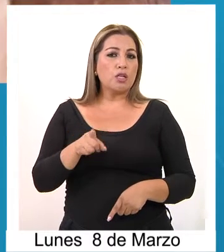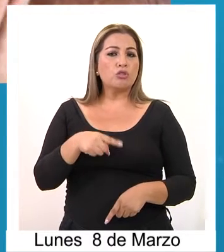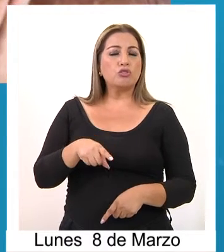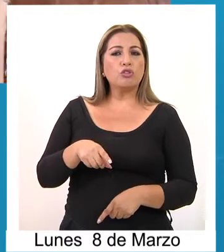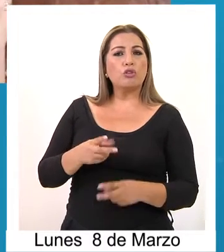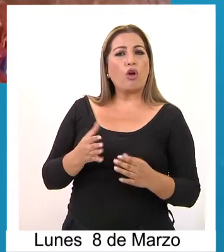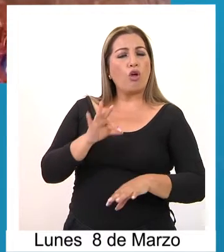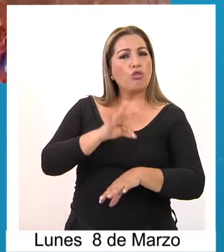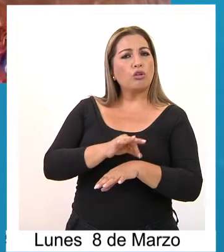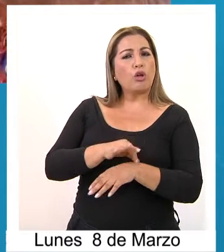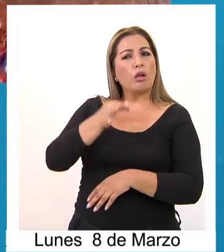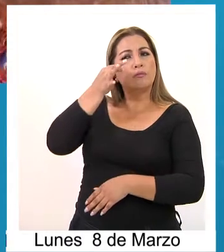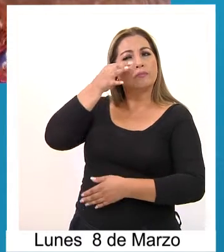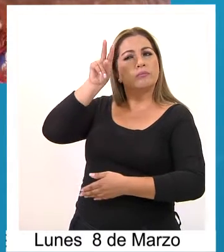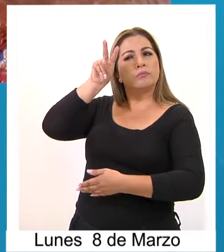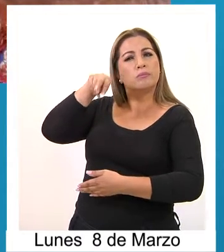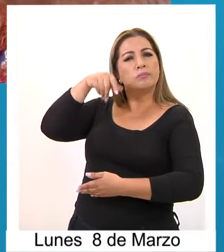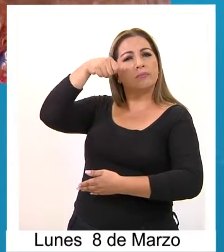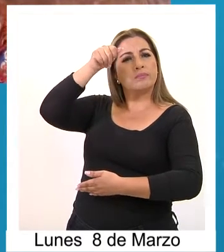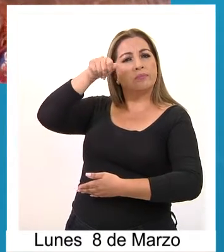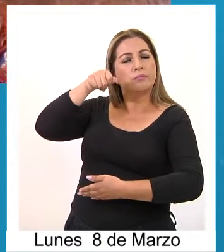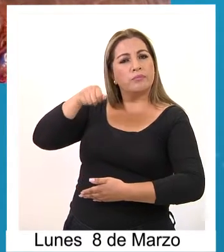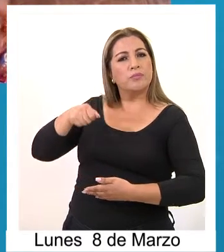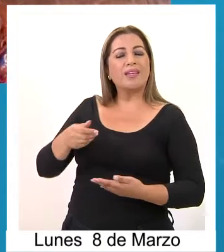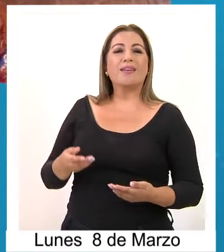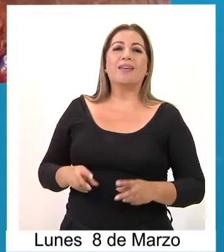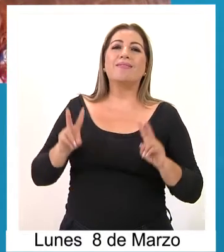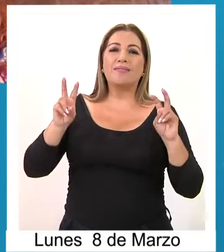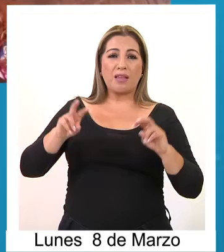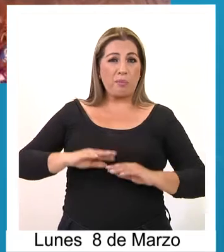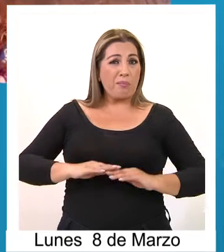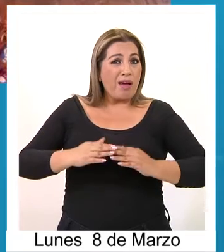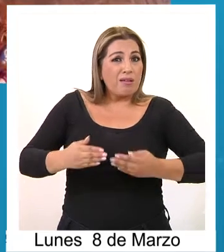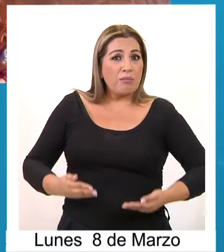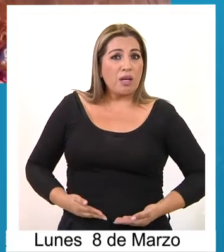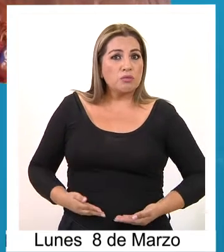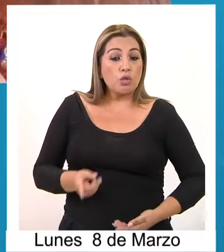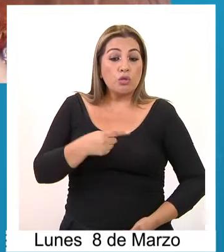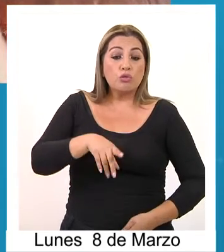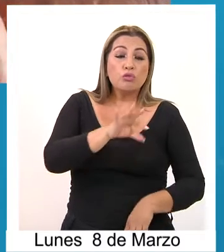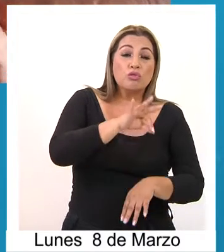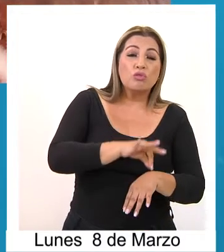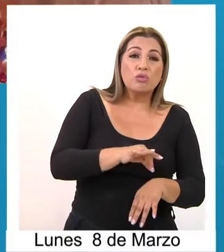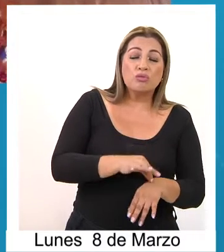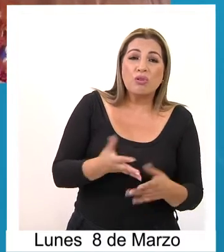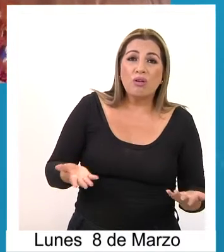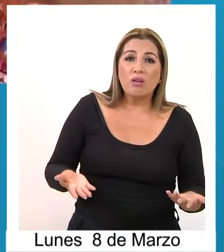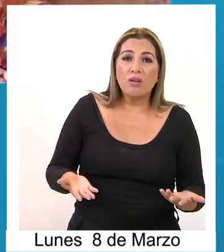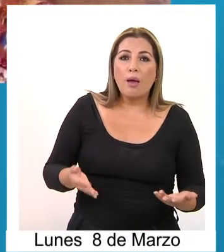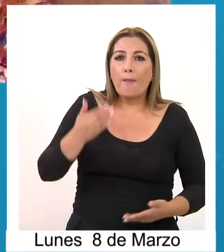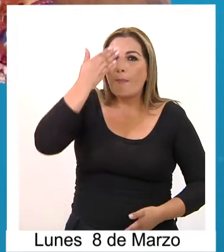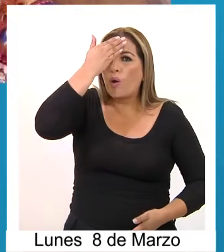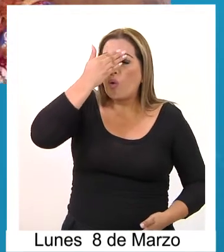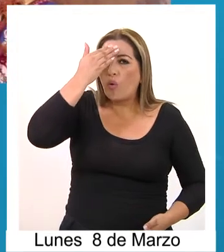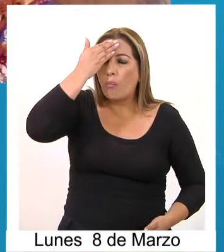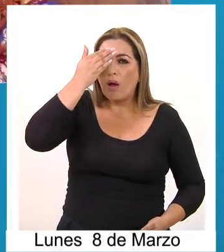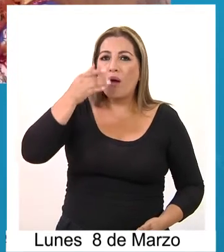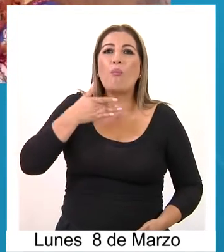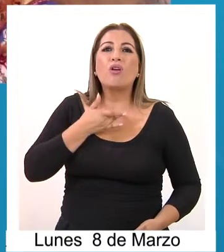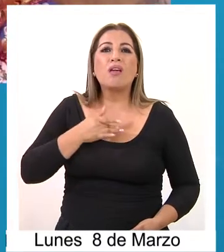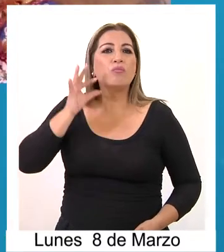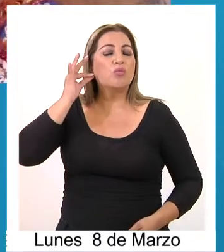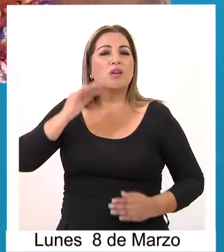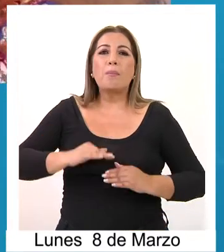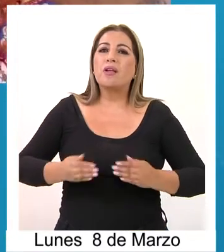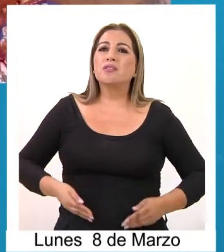para observar este efecto con respecto al embarazo. ¿Y qué es lo que nos preocupa? Les va un poco peor en el sentido de que se agravan